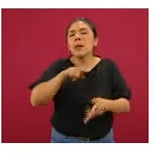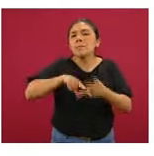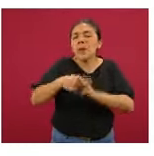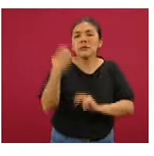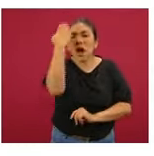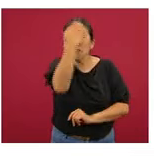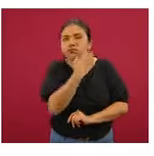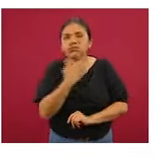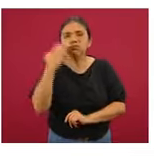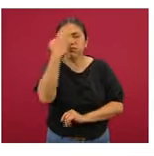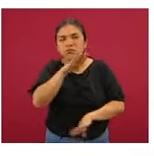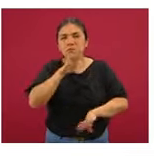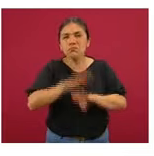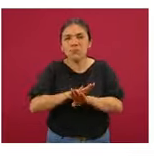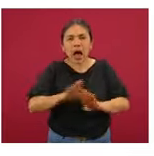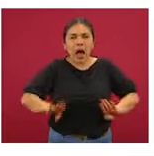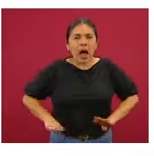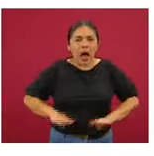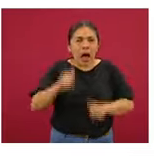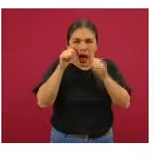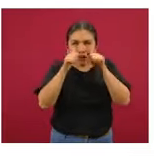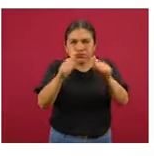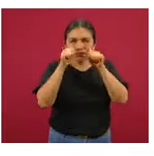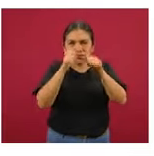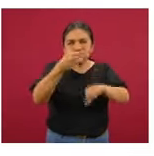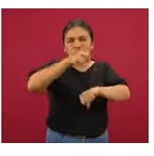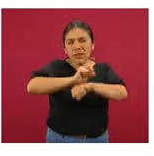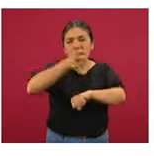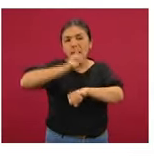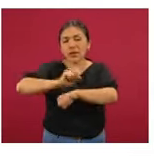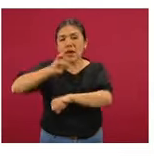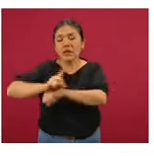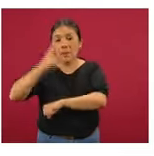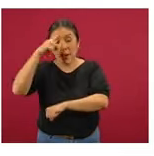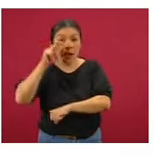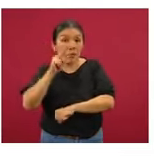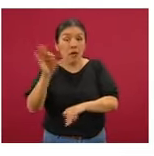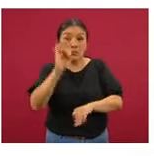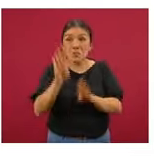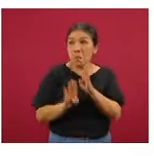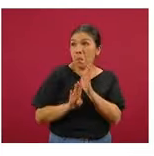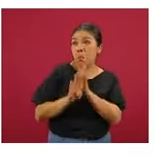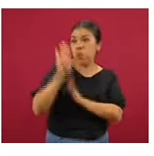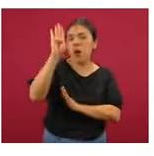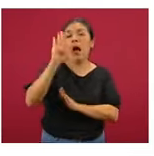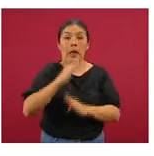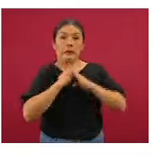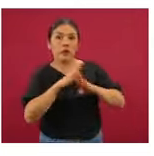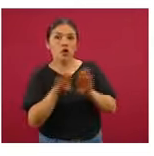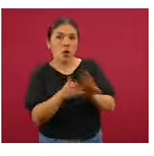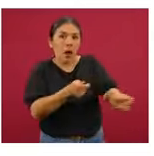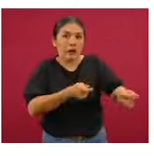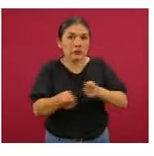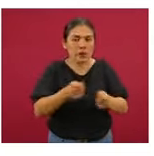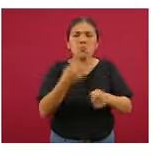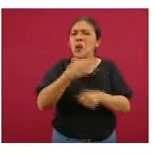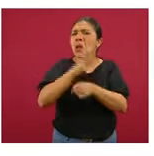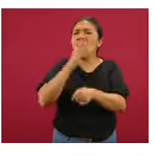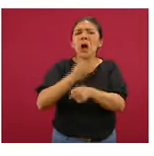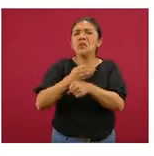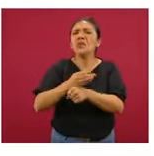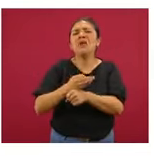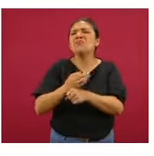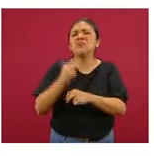monitorear de manera más puntual día con día para ver que esto no siga incrementando, pero todavía está por debajo, lógicamente, de